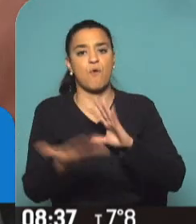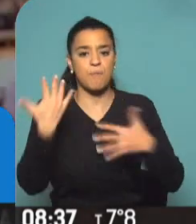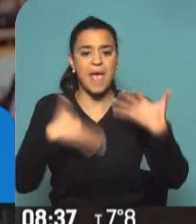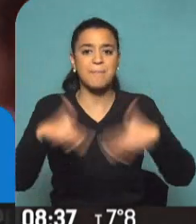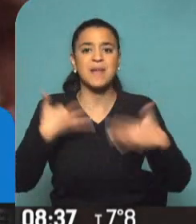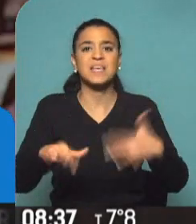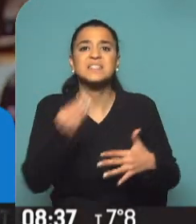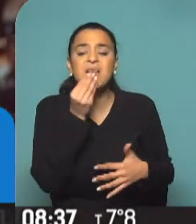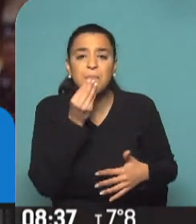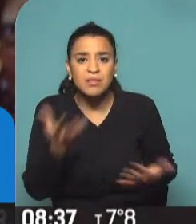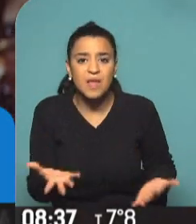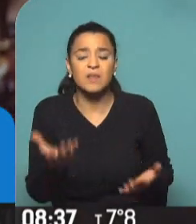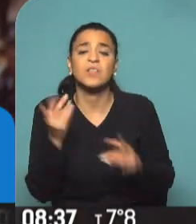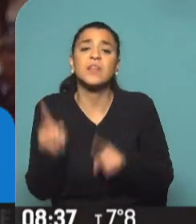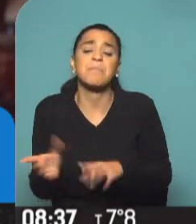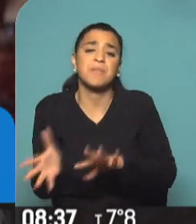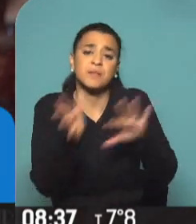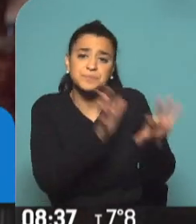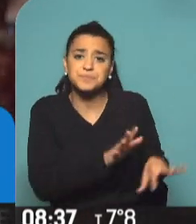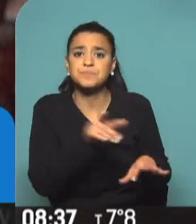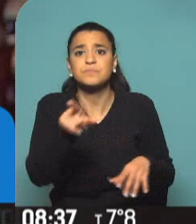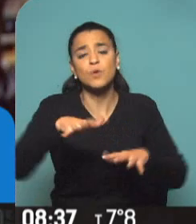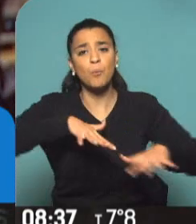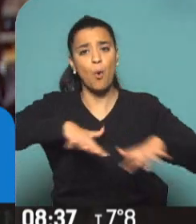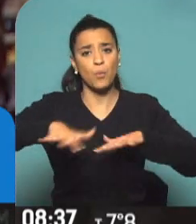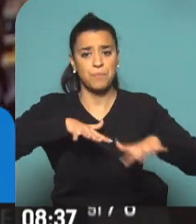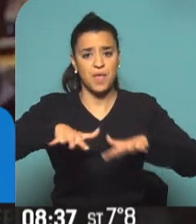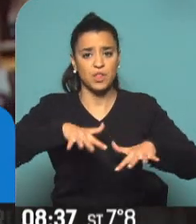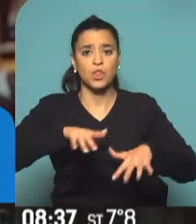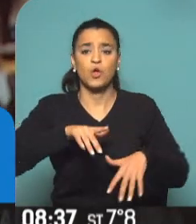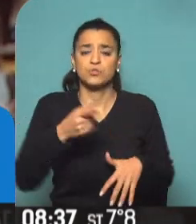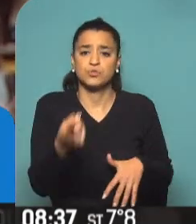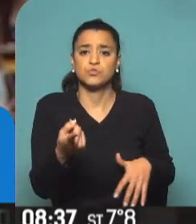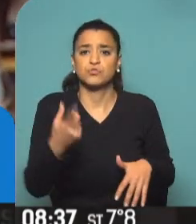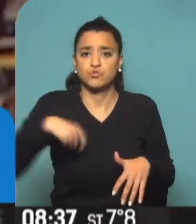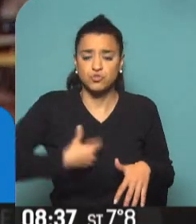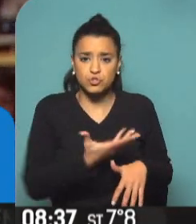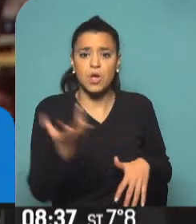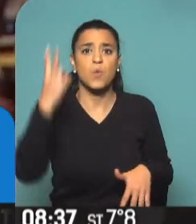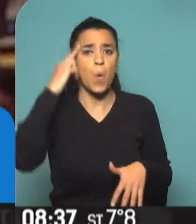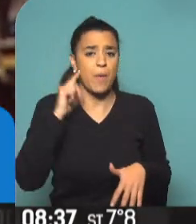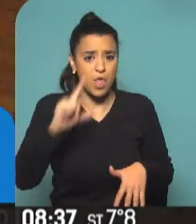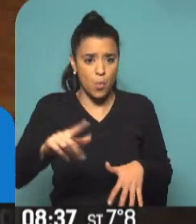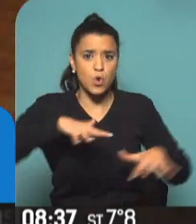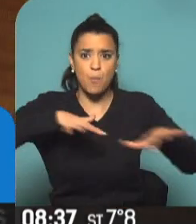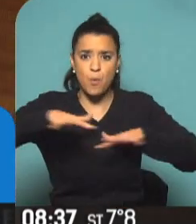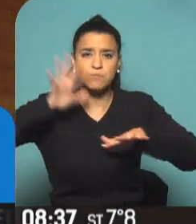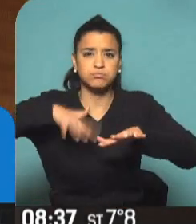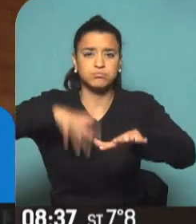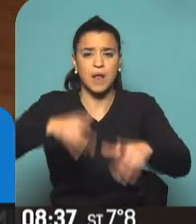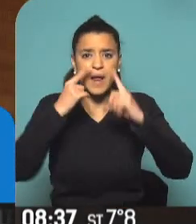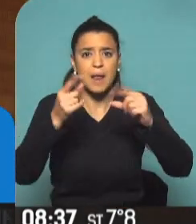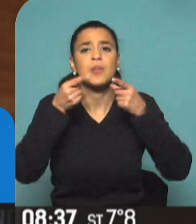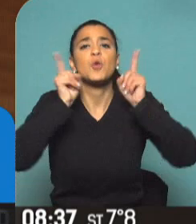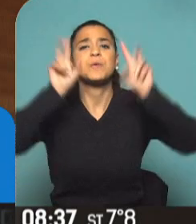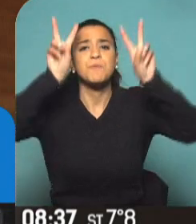emergencia alimentaria. Y por otro lado, hubo un gran movimiento de los movimientos sociales en la 9 de julio reclamando el mismo